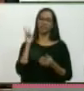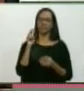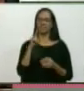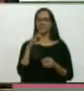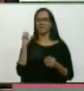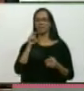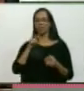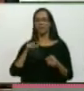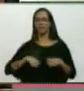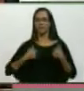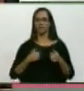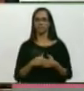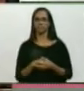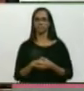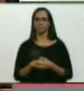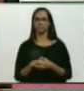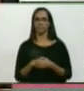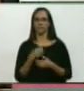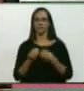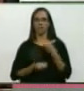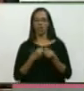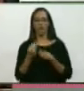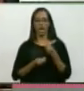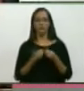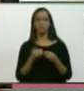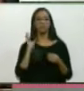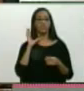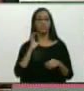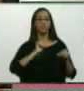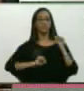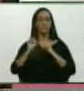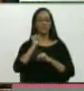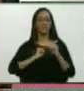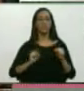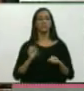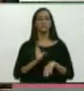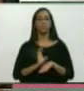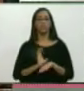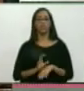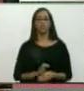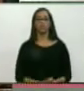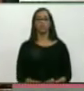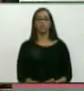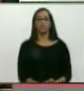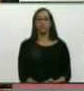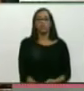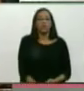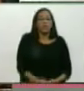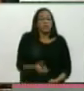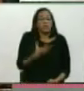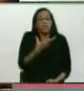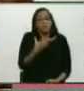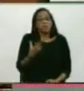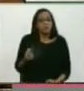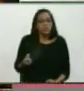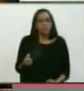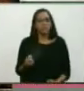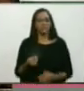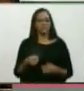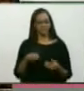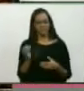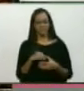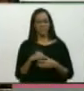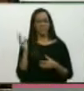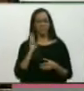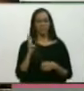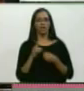más. Eso hace un Estado que defiende a sus ciudadanos, no un Estado que... Y además,